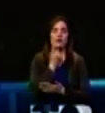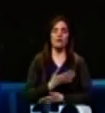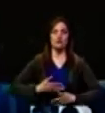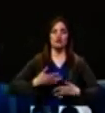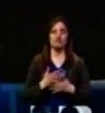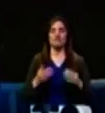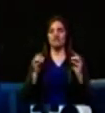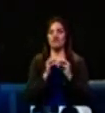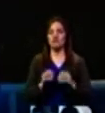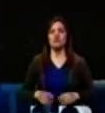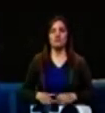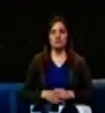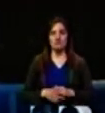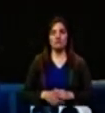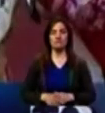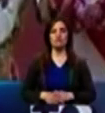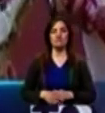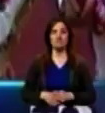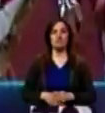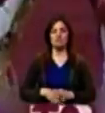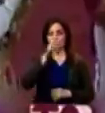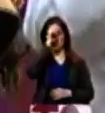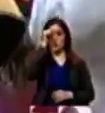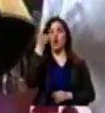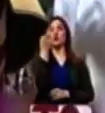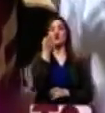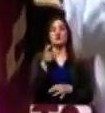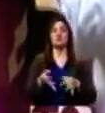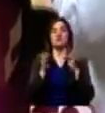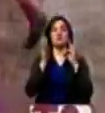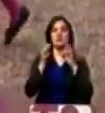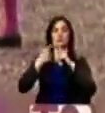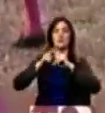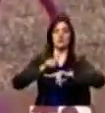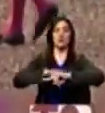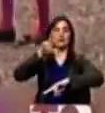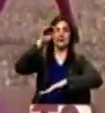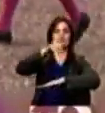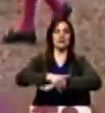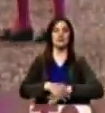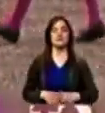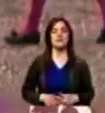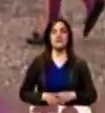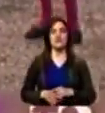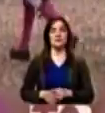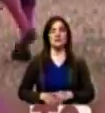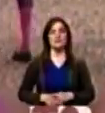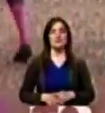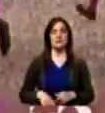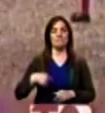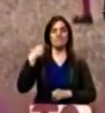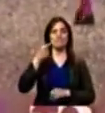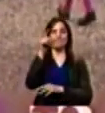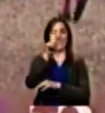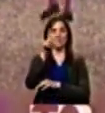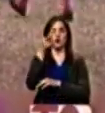disfrutar mucho estas dos tardes. El domingo 11 de febrero la jornada empezará a las 15 horas y el día siguiente, lunes